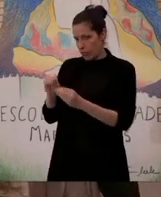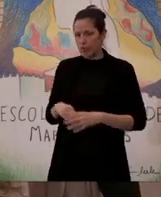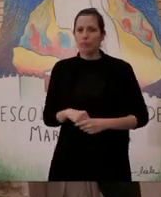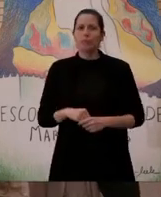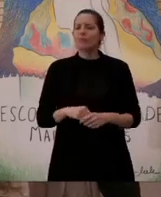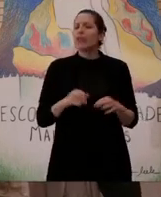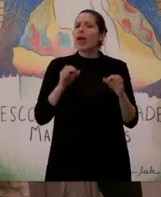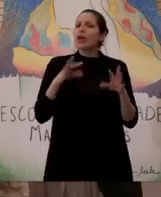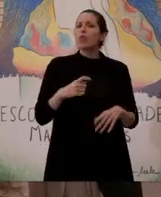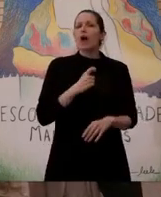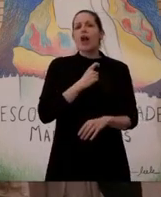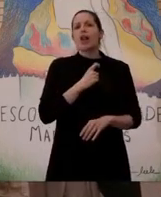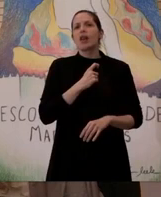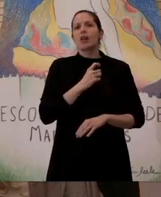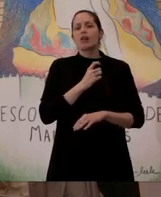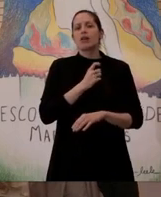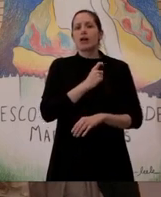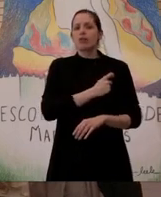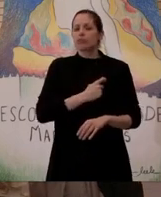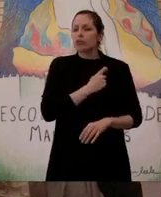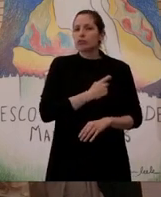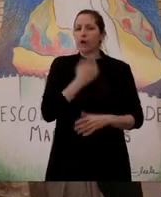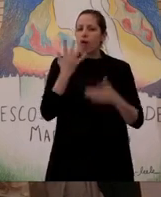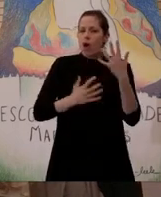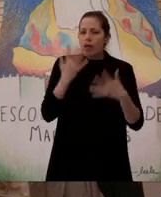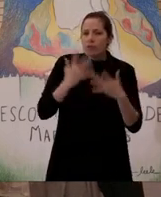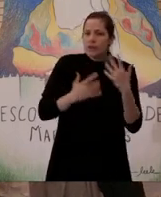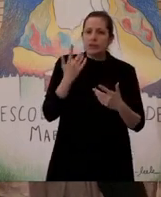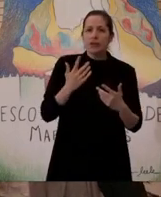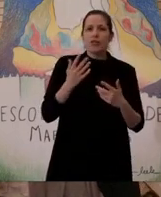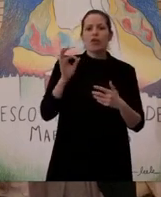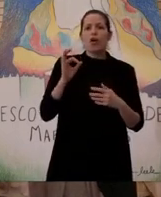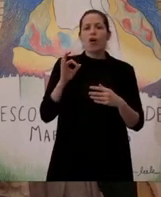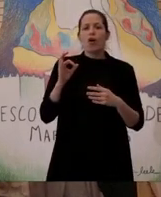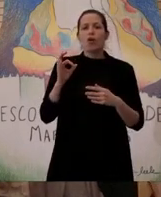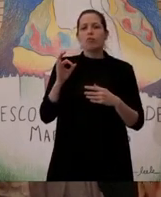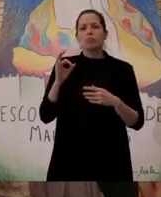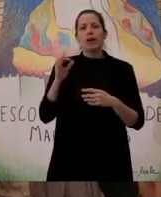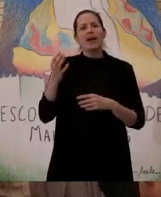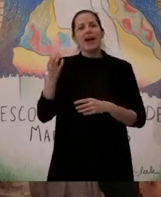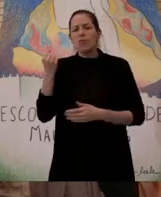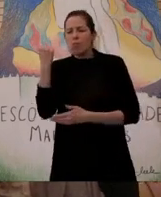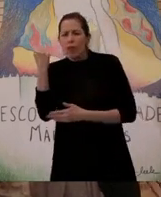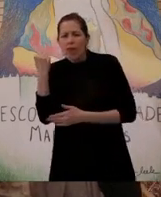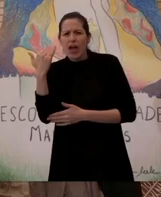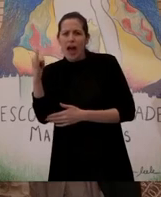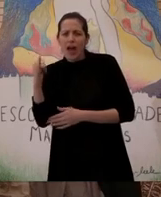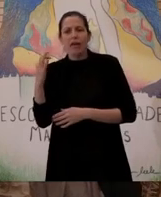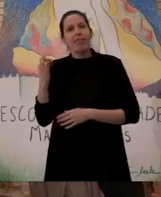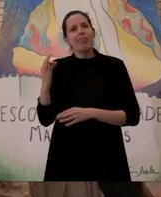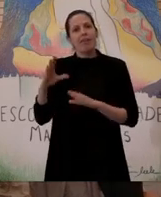igual que estar consiguió administración externa presidencia un banco En aquellos sitios donde hay poder tenían que estar muelles feministas para decidir